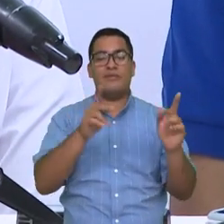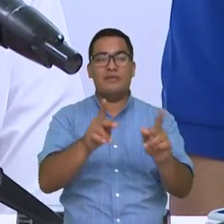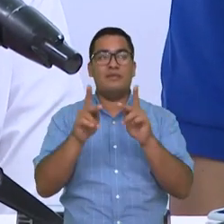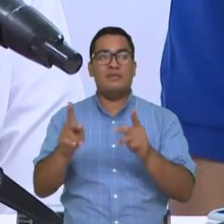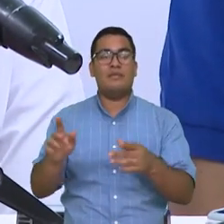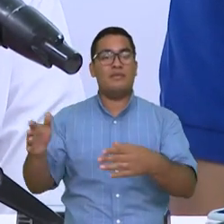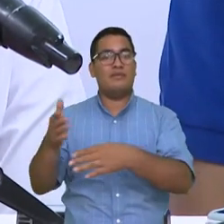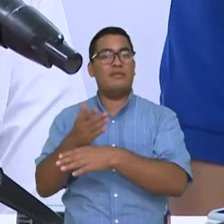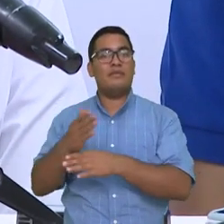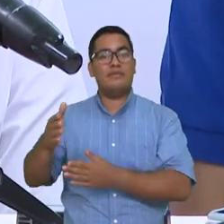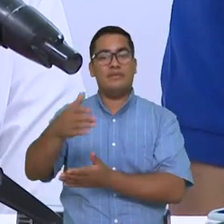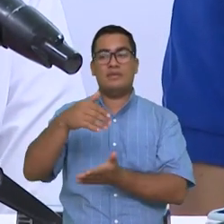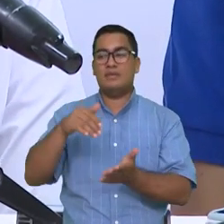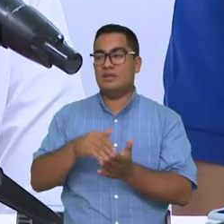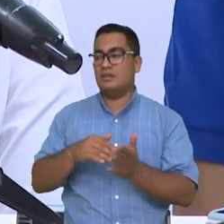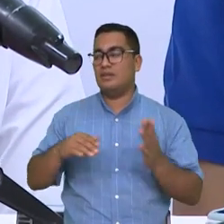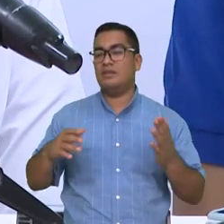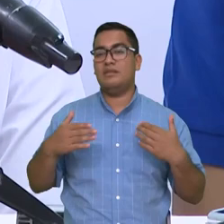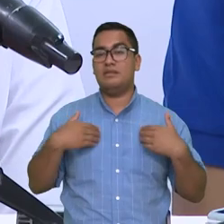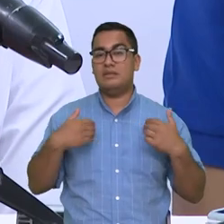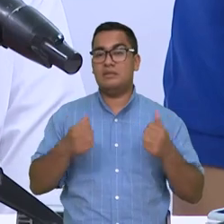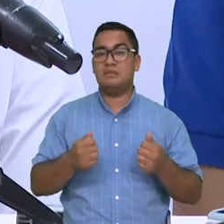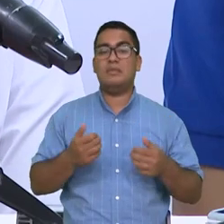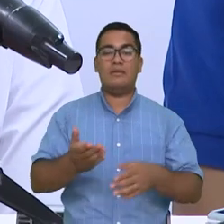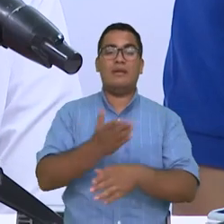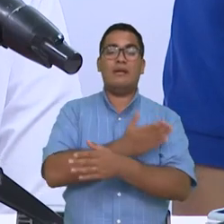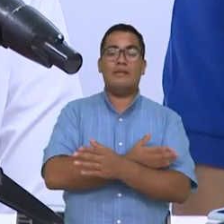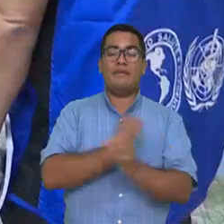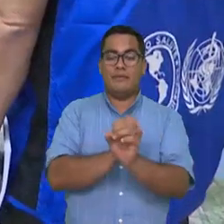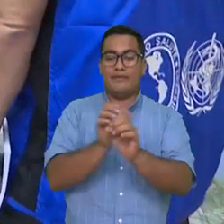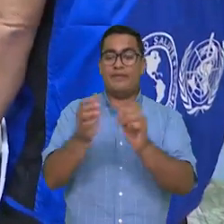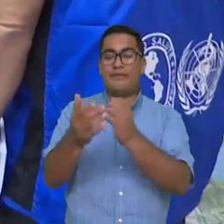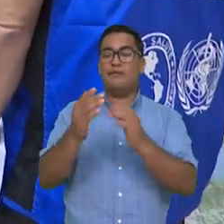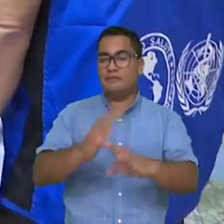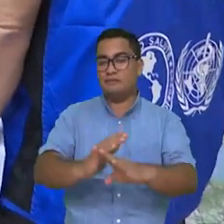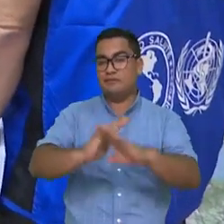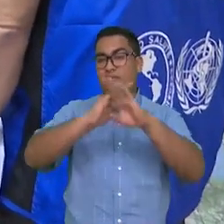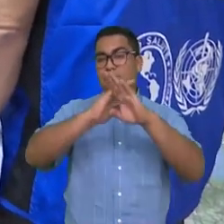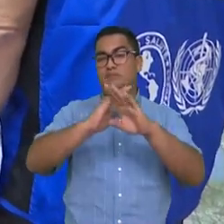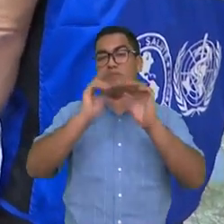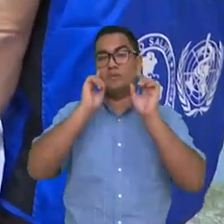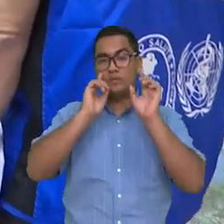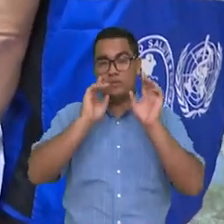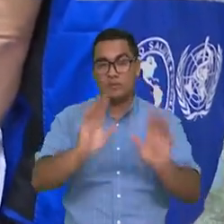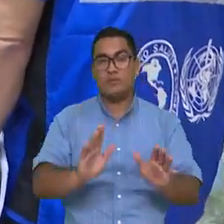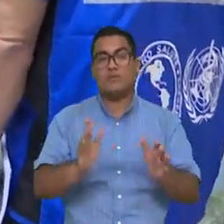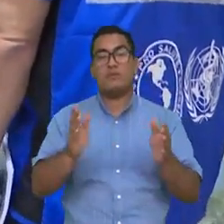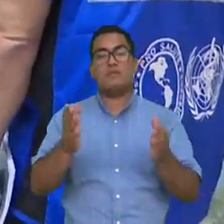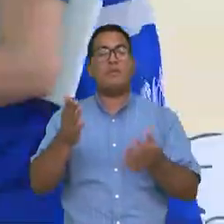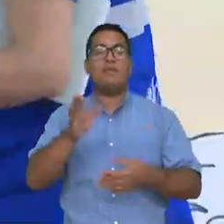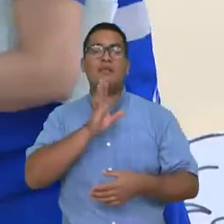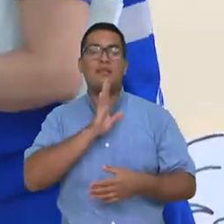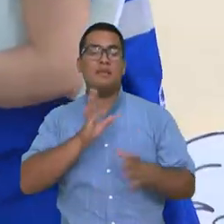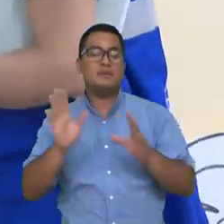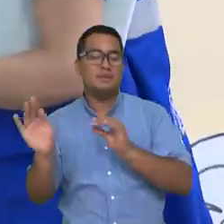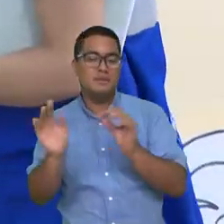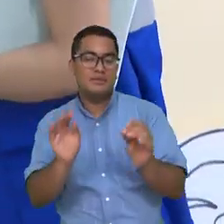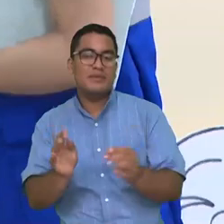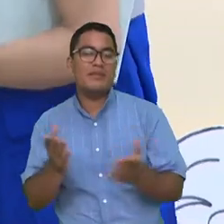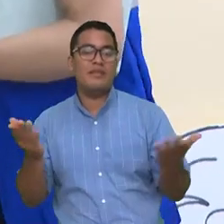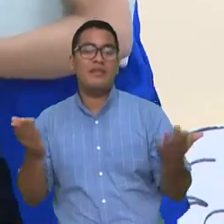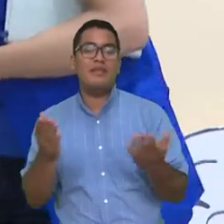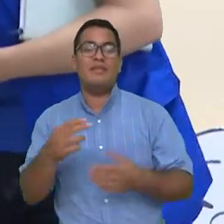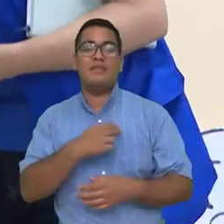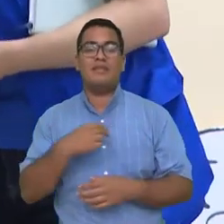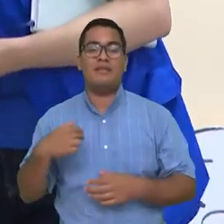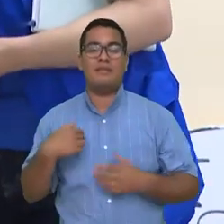nuestras unidades de salud preparadas para esta eventualidad. Uno de los puntos que fueron abordados en este encuentro es el